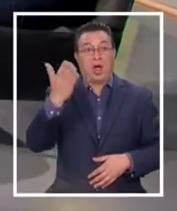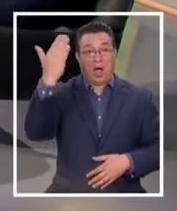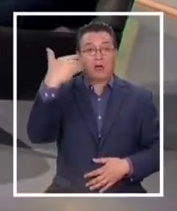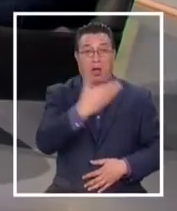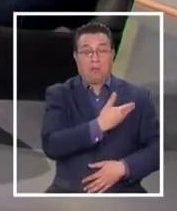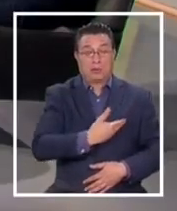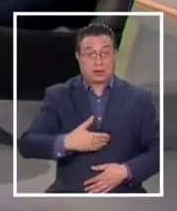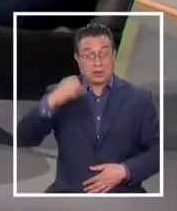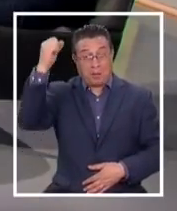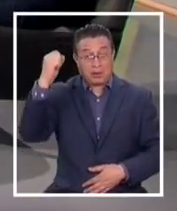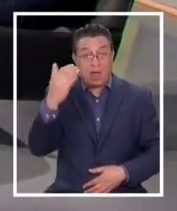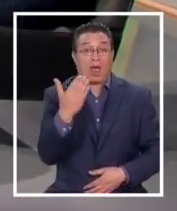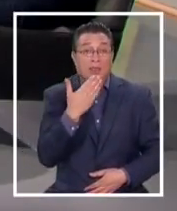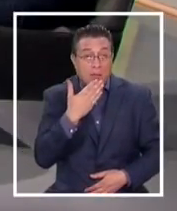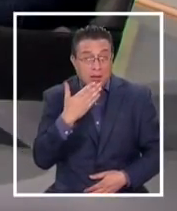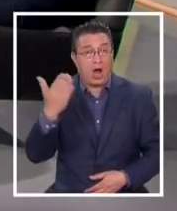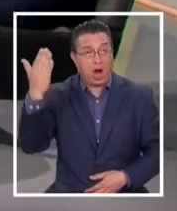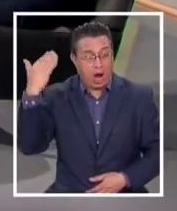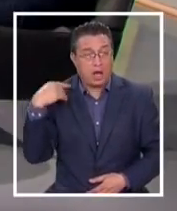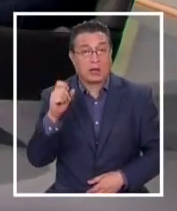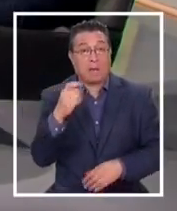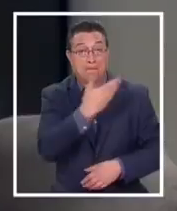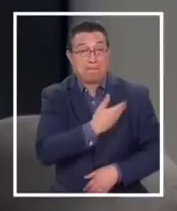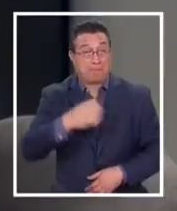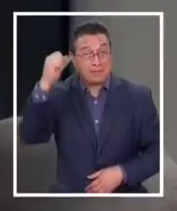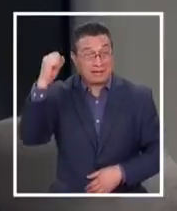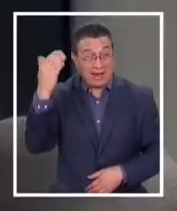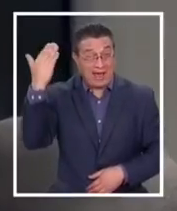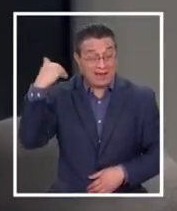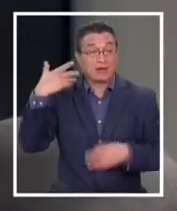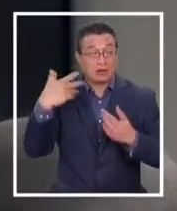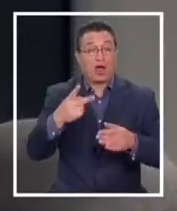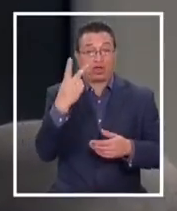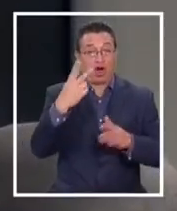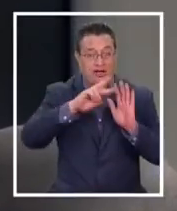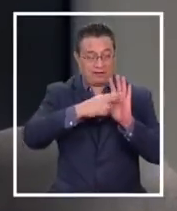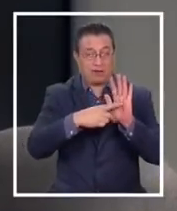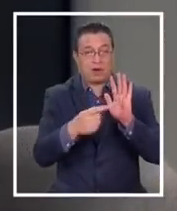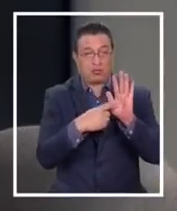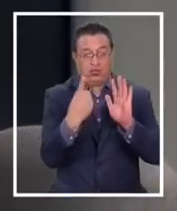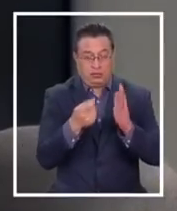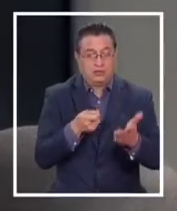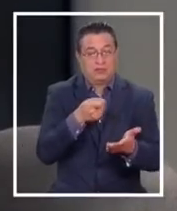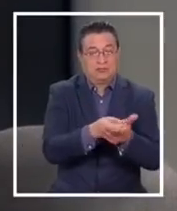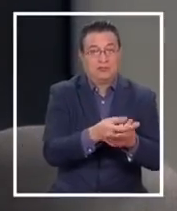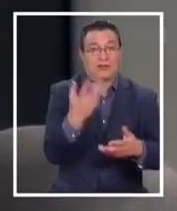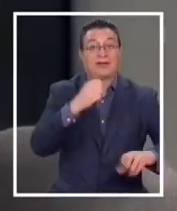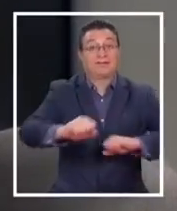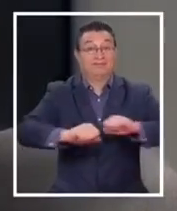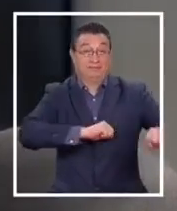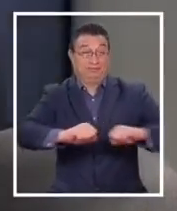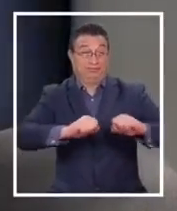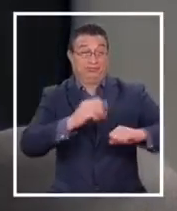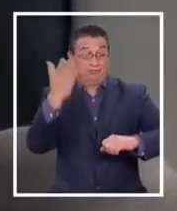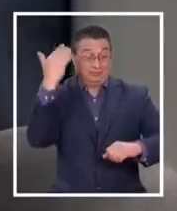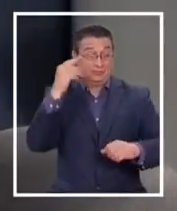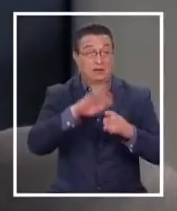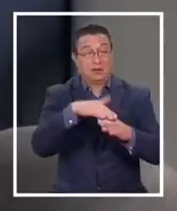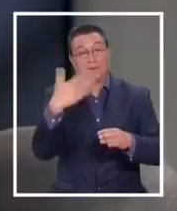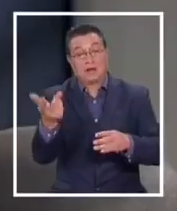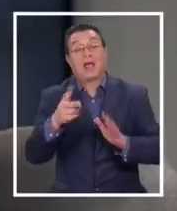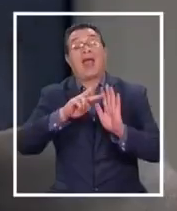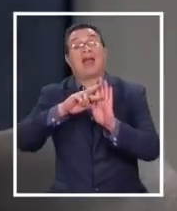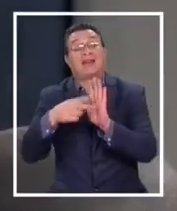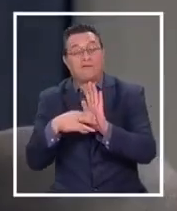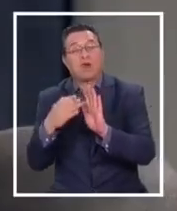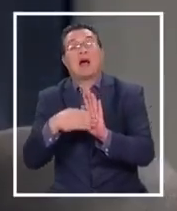gobierno del presidente Piñera. En el gobierno del presidente Piñera 1, él le tocó hacer dos reformas tributarias, ¿no es cierto? Una para financiar la crisis del terremoto y otra después que se llamó la